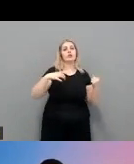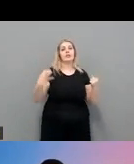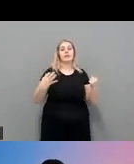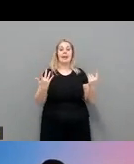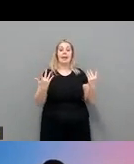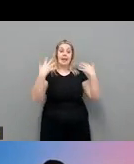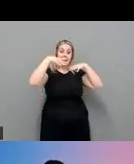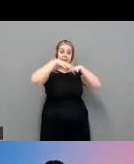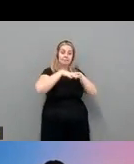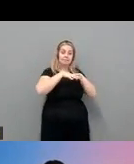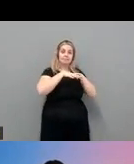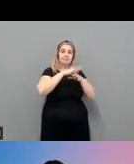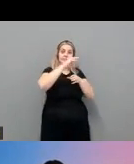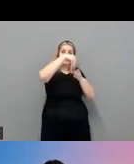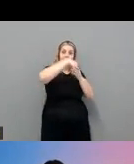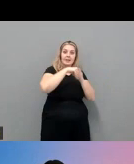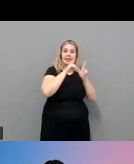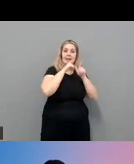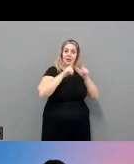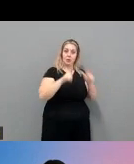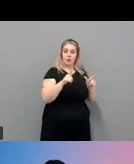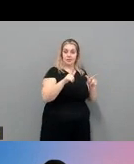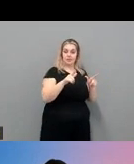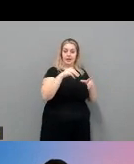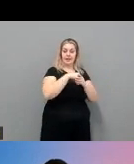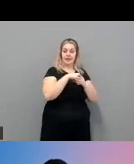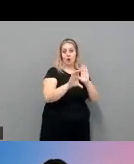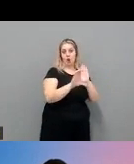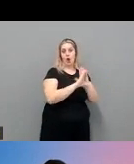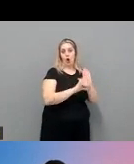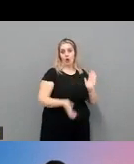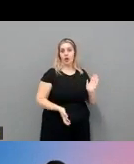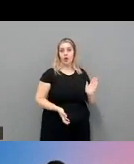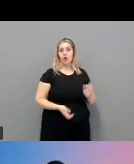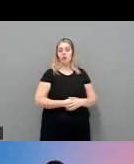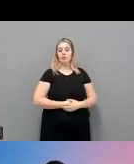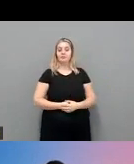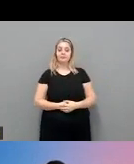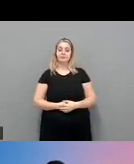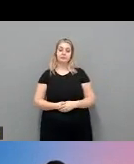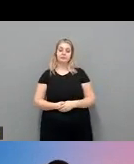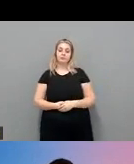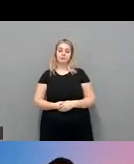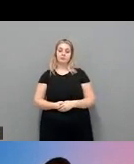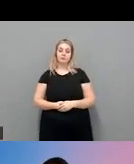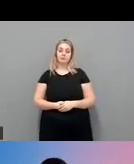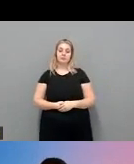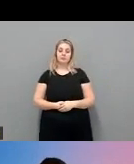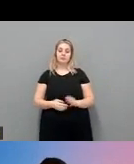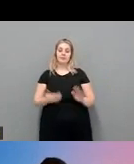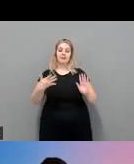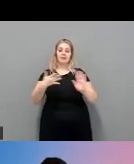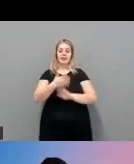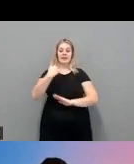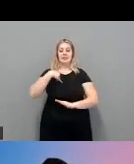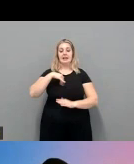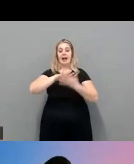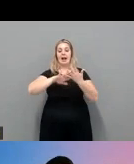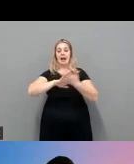inmersión lingüística en ese código. Sabemos que ya no hablamos de